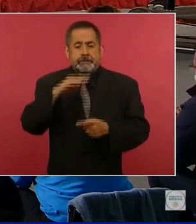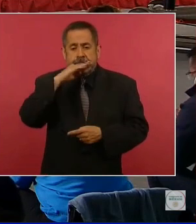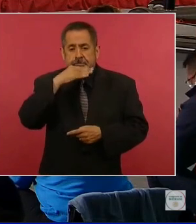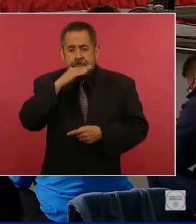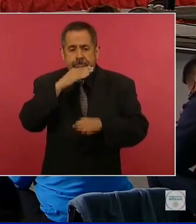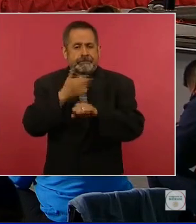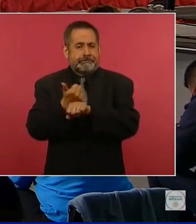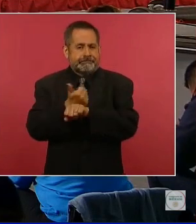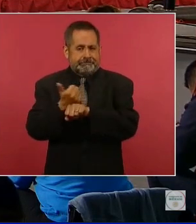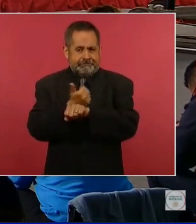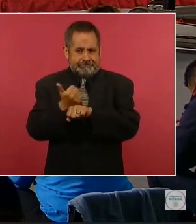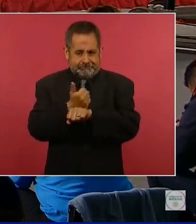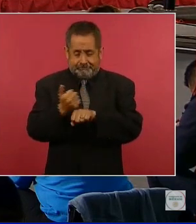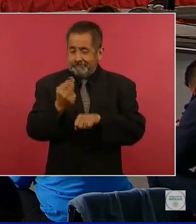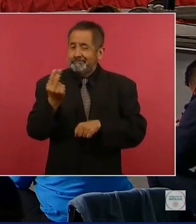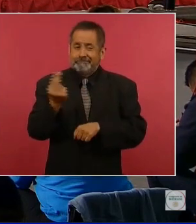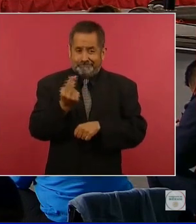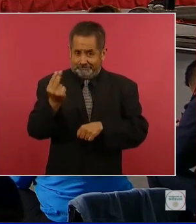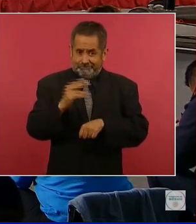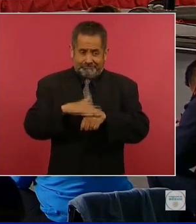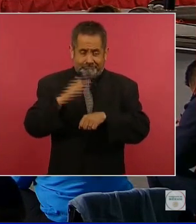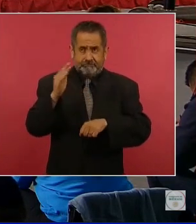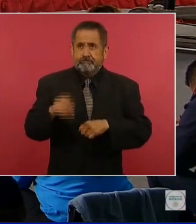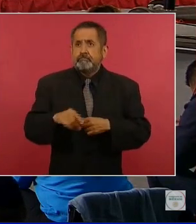maíz amarillo,